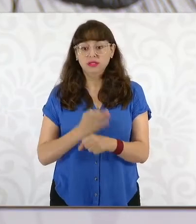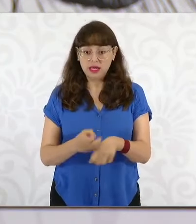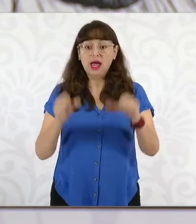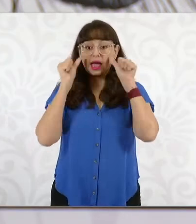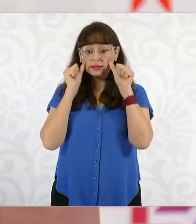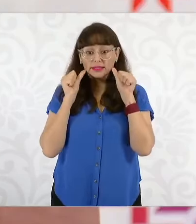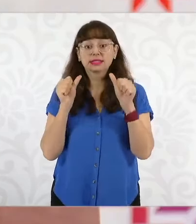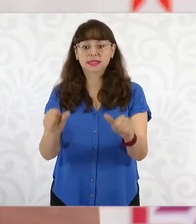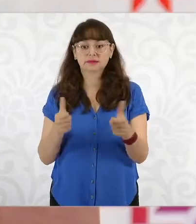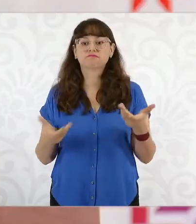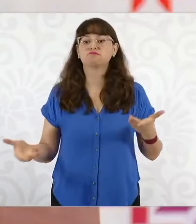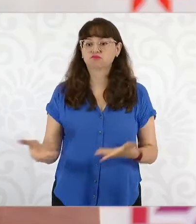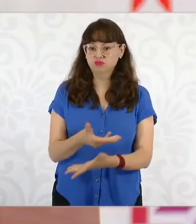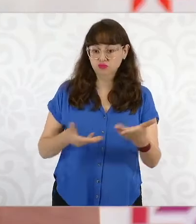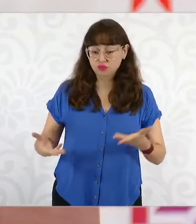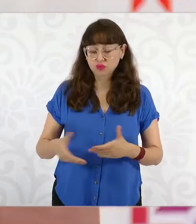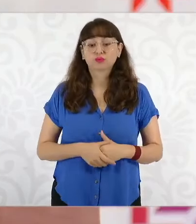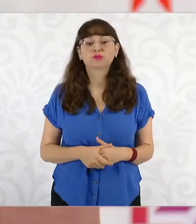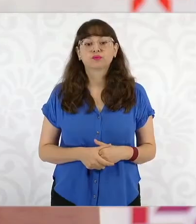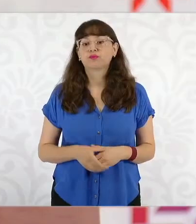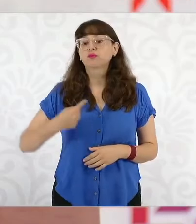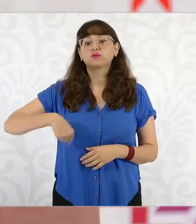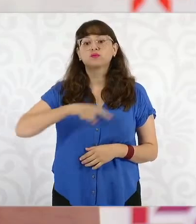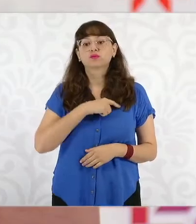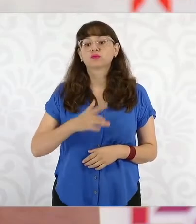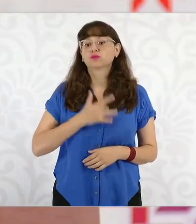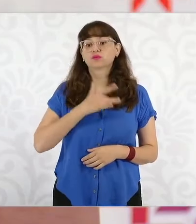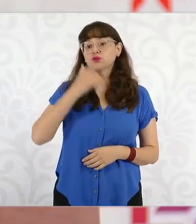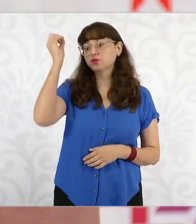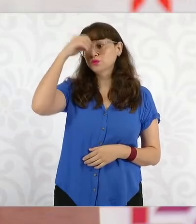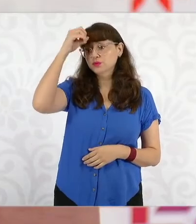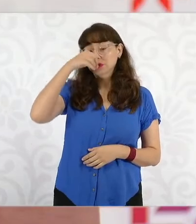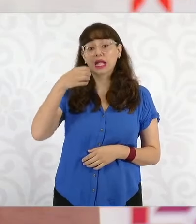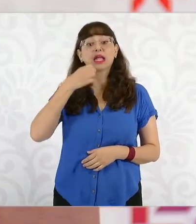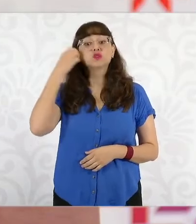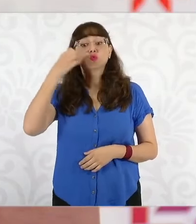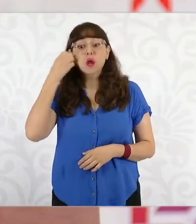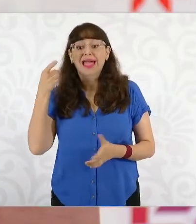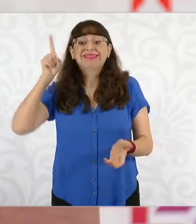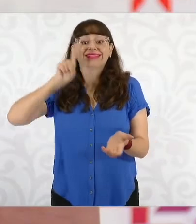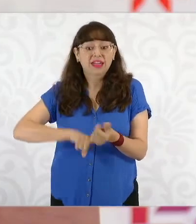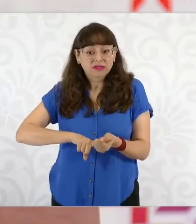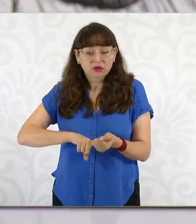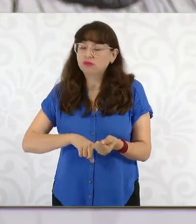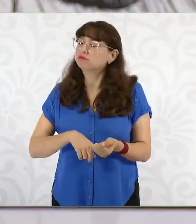ese inicio. Nuestra opinión es que no deberían usarse los teléfonos celulares en las escuelas,